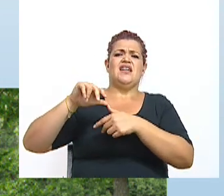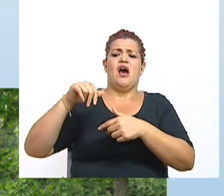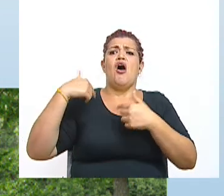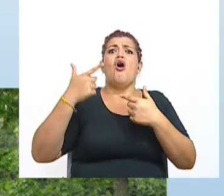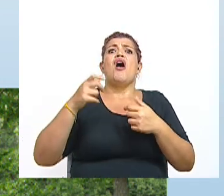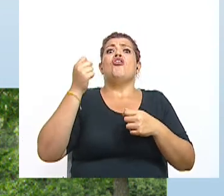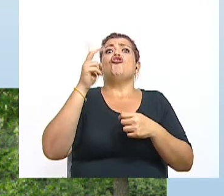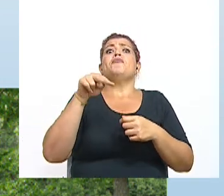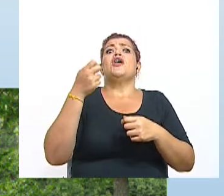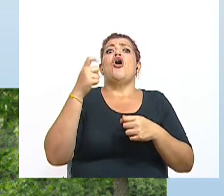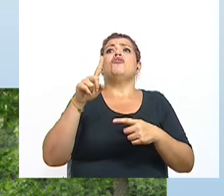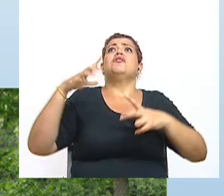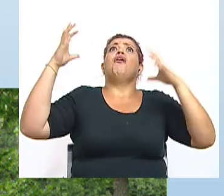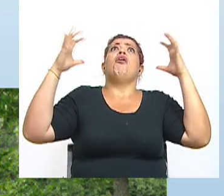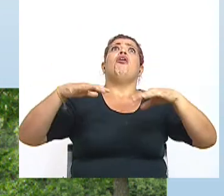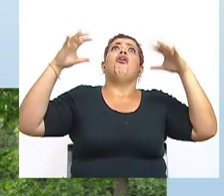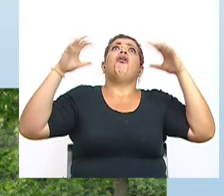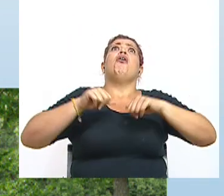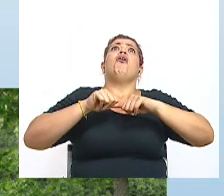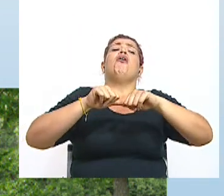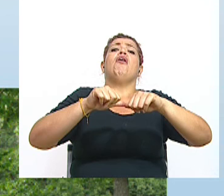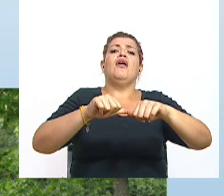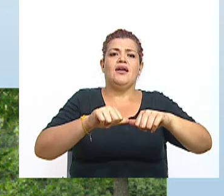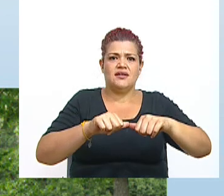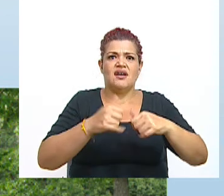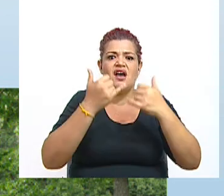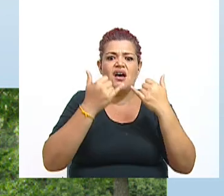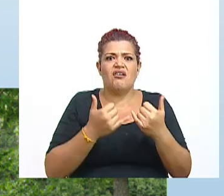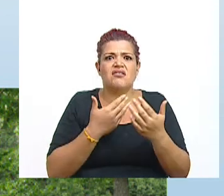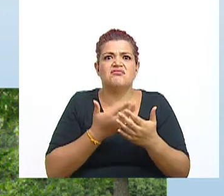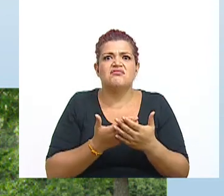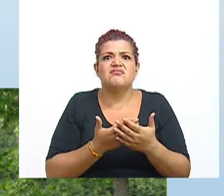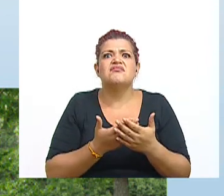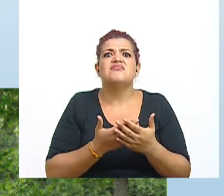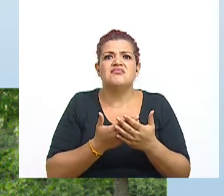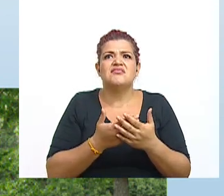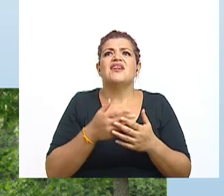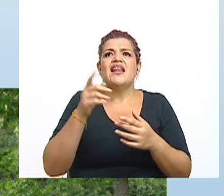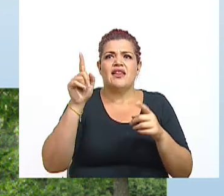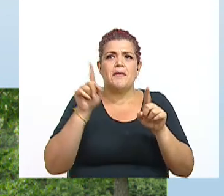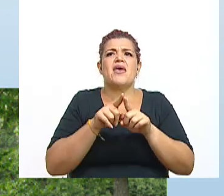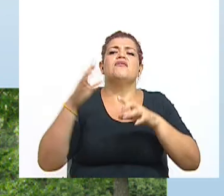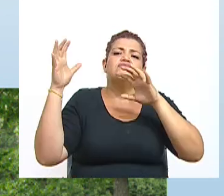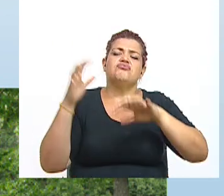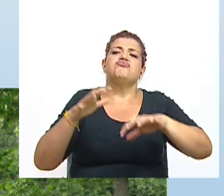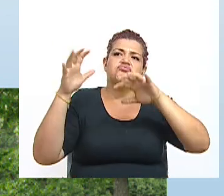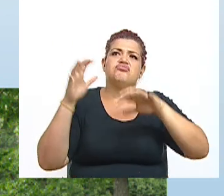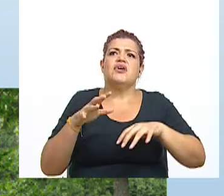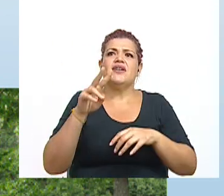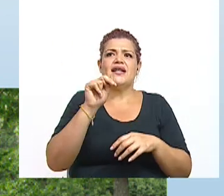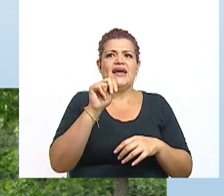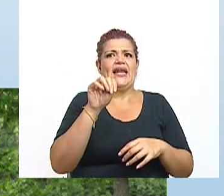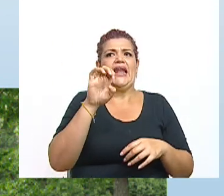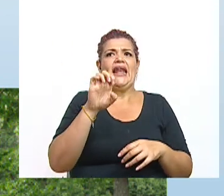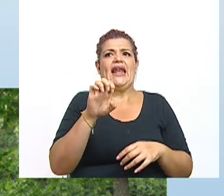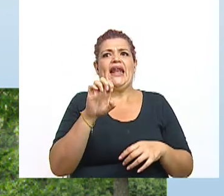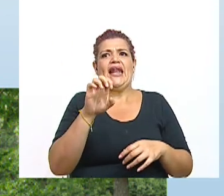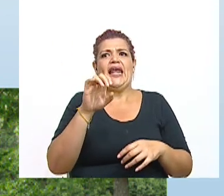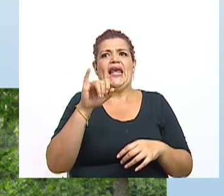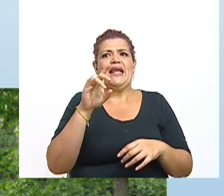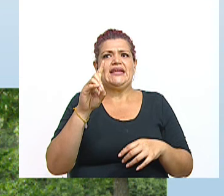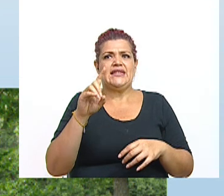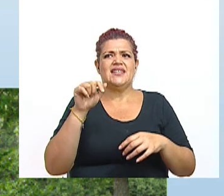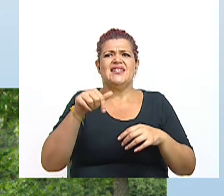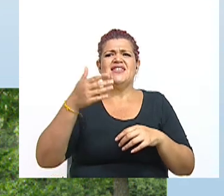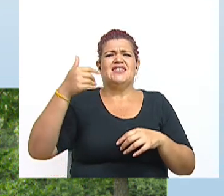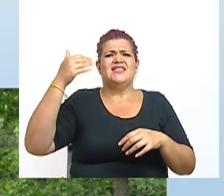2011, a lo que agregamos uno muy reciente, la tormenta tropical Nate. Nótese cómo en este caso las